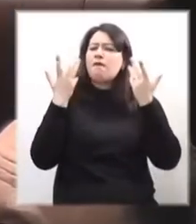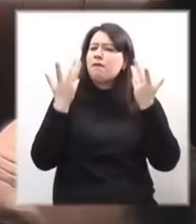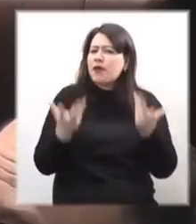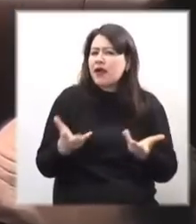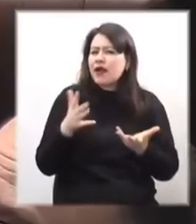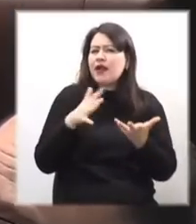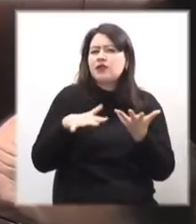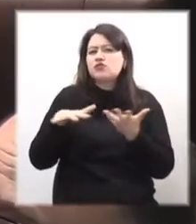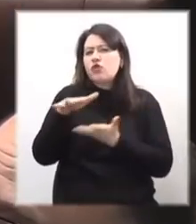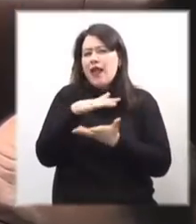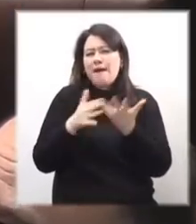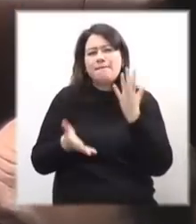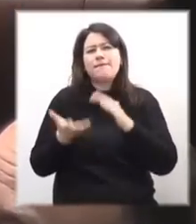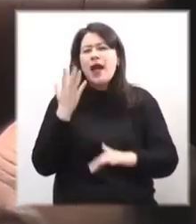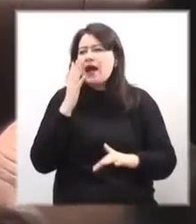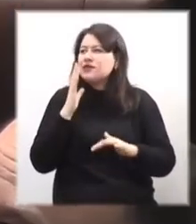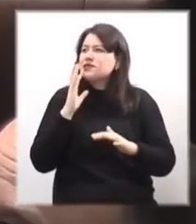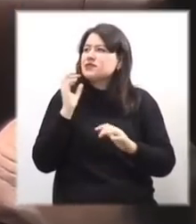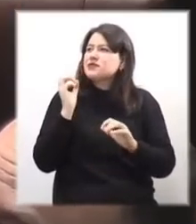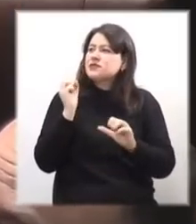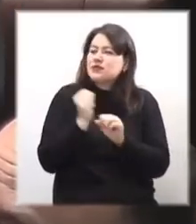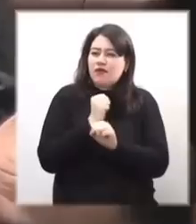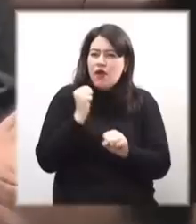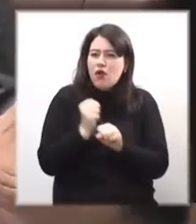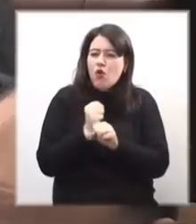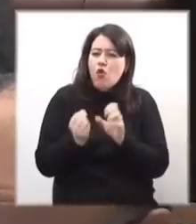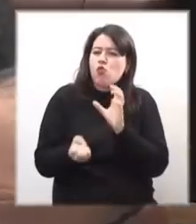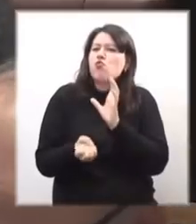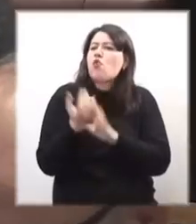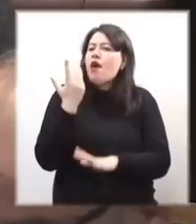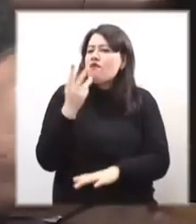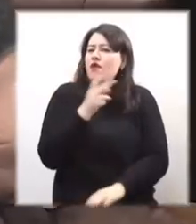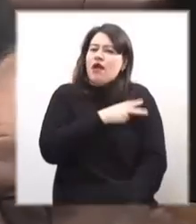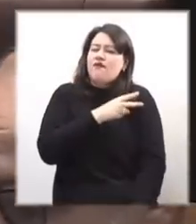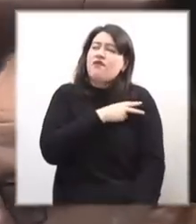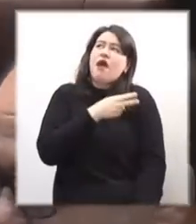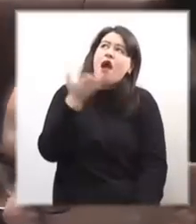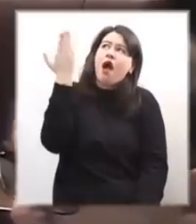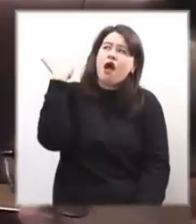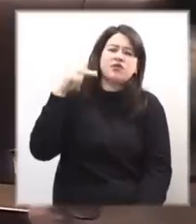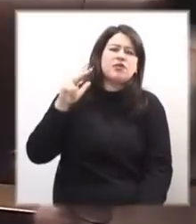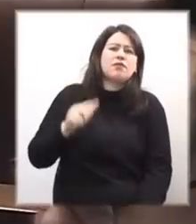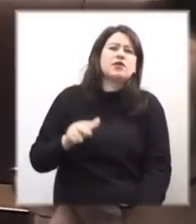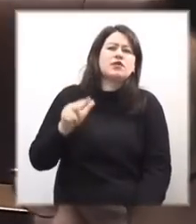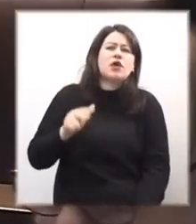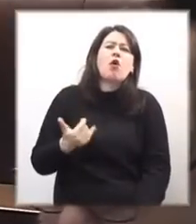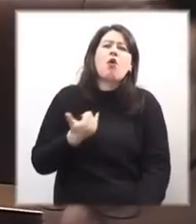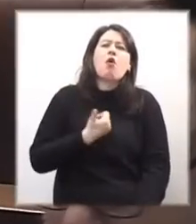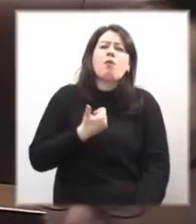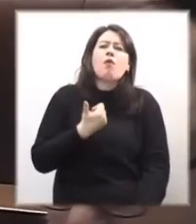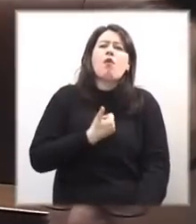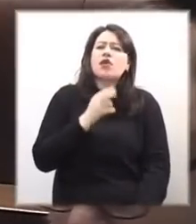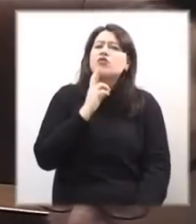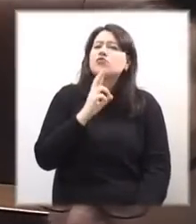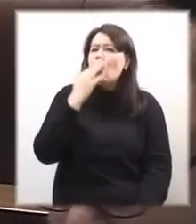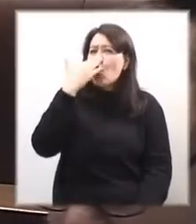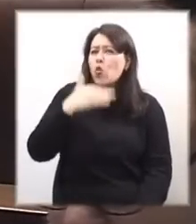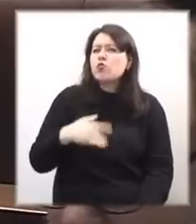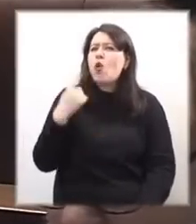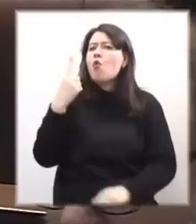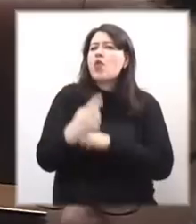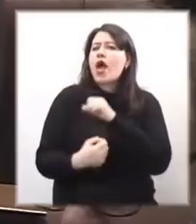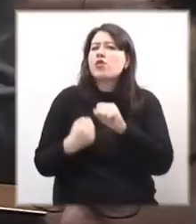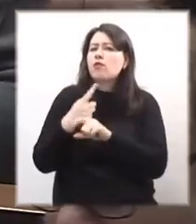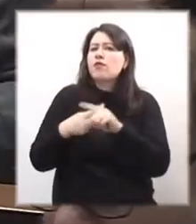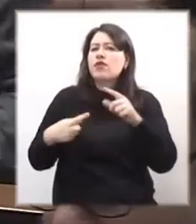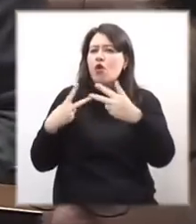qué la zona más caliente de Montevideo en materia de homicidio tiene un jefe nuevo de hace 3 meses? ¿Cómo los resultados que se esperan para el último año y medio de